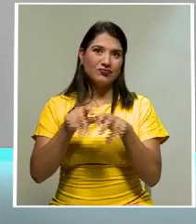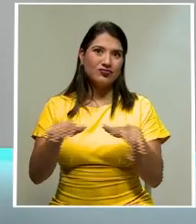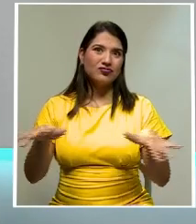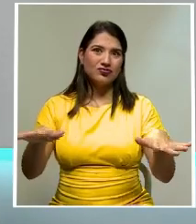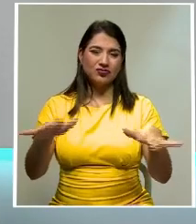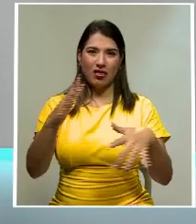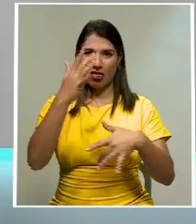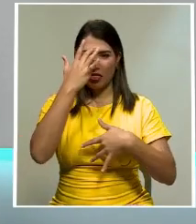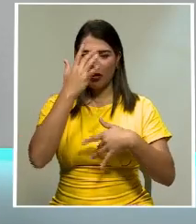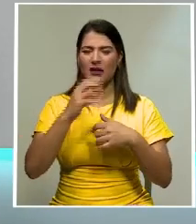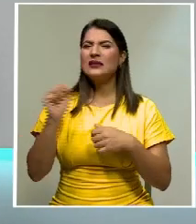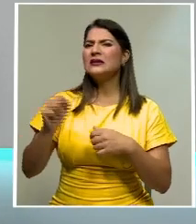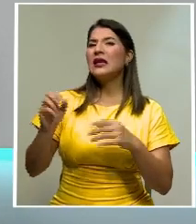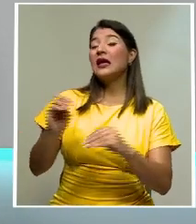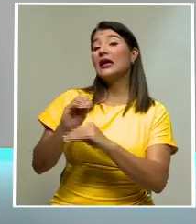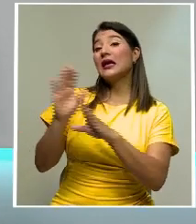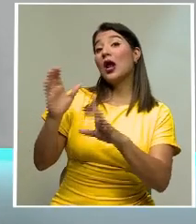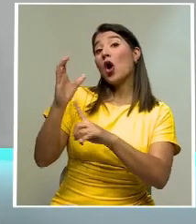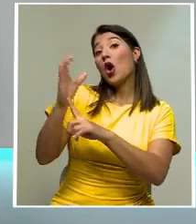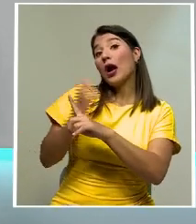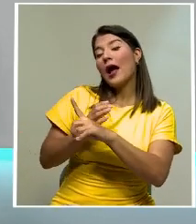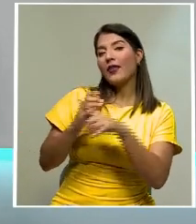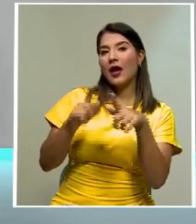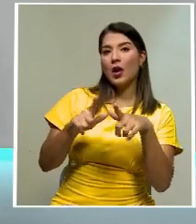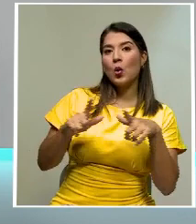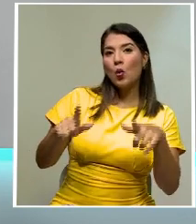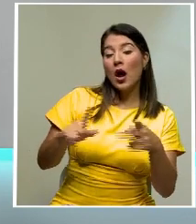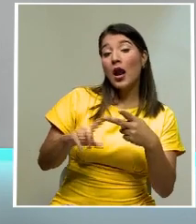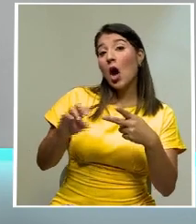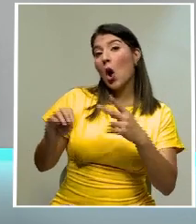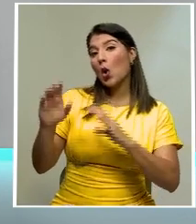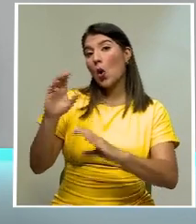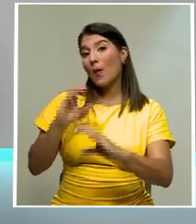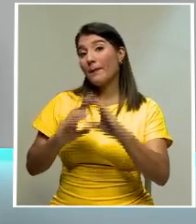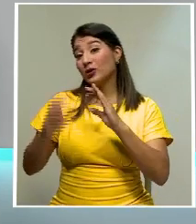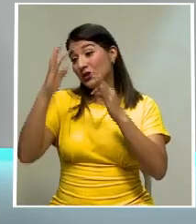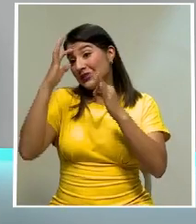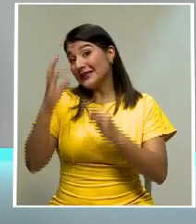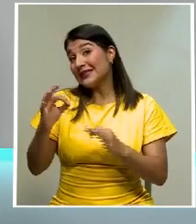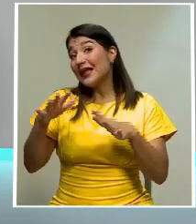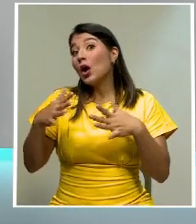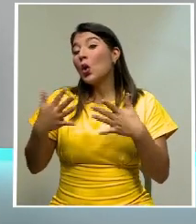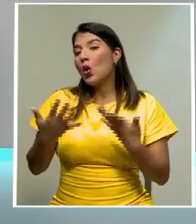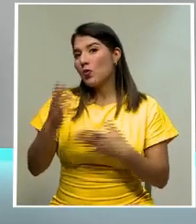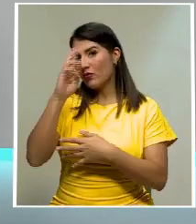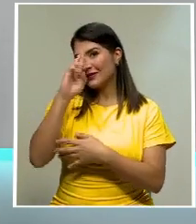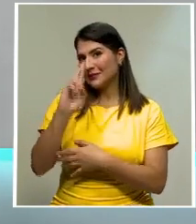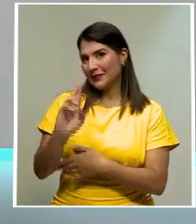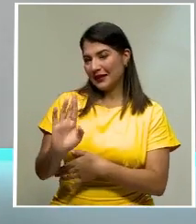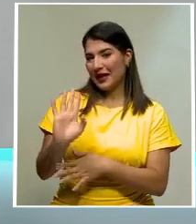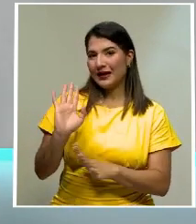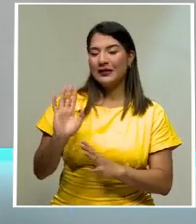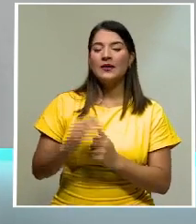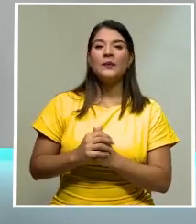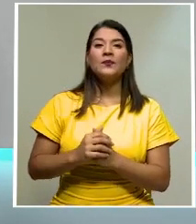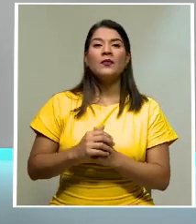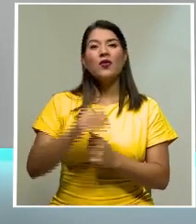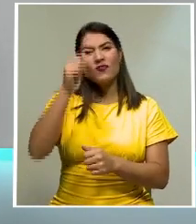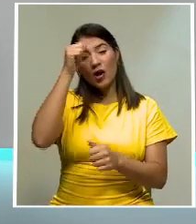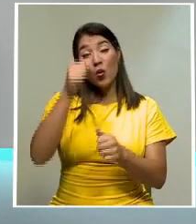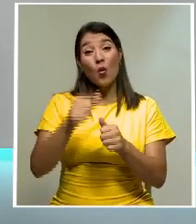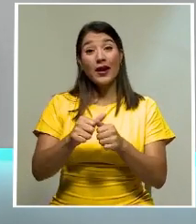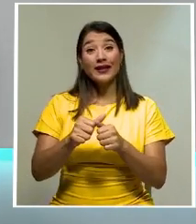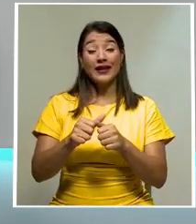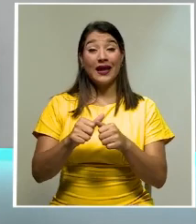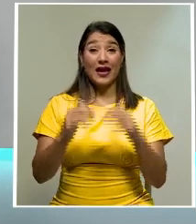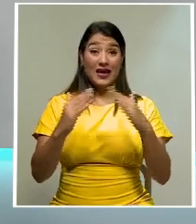es. Cada establecimiento o actividad decidirá cómo acatar estas medidas. Recordemos que en el caso de los lugares de culto lo